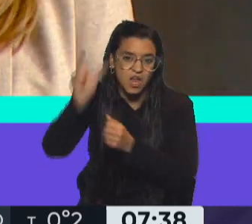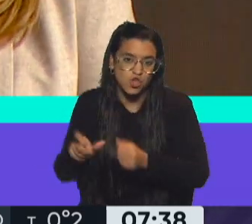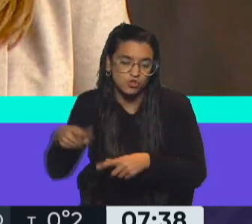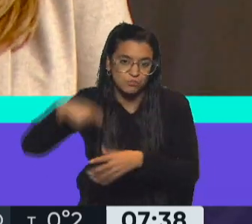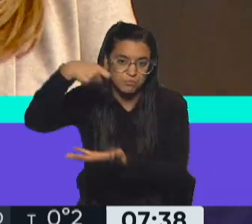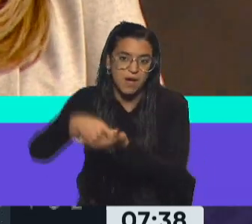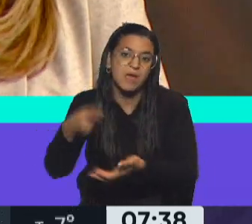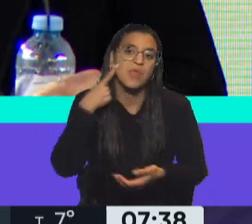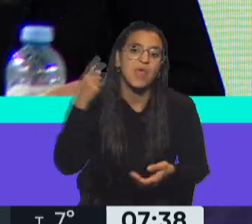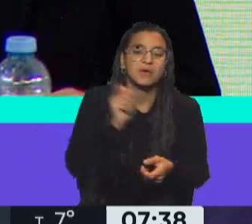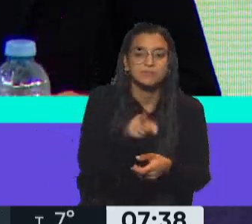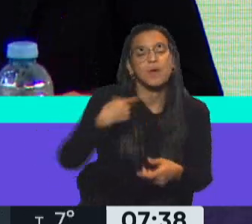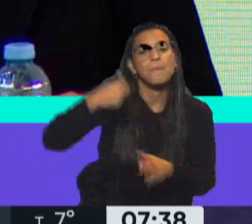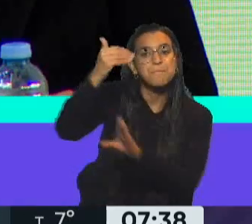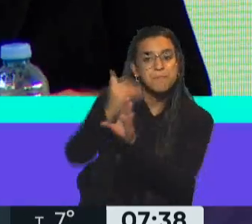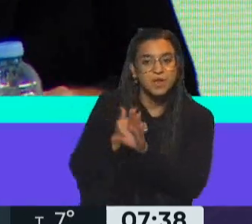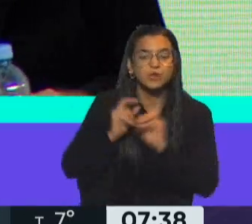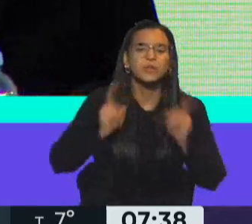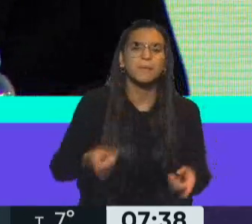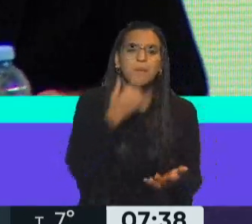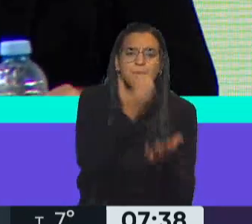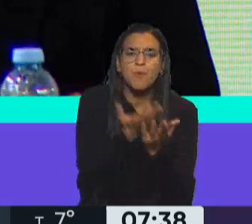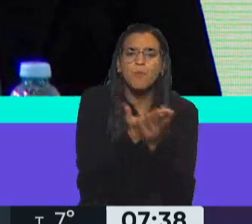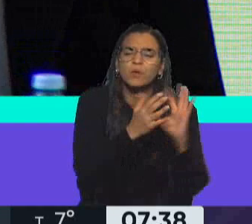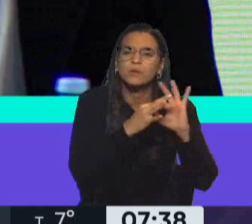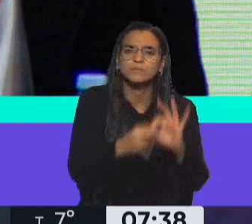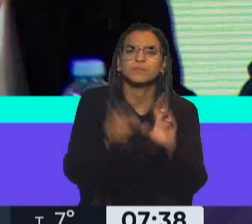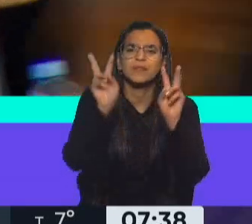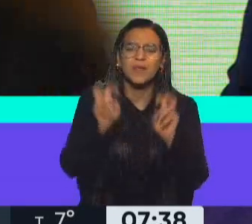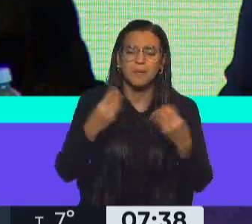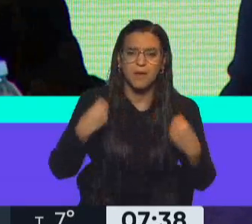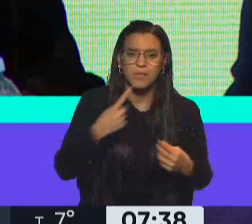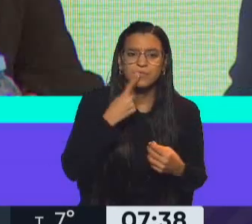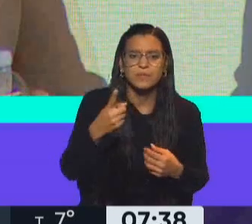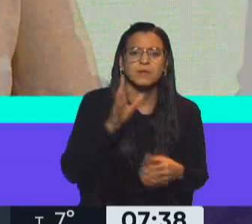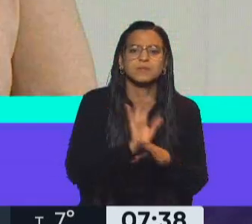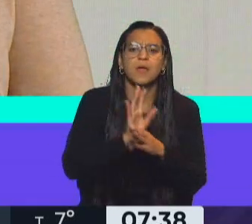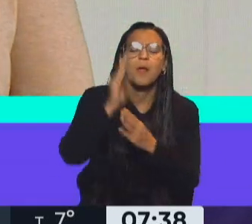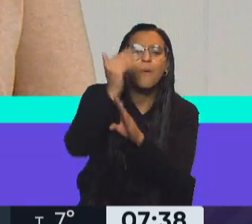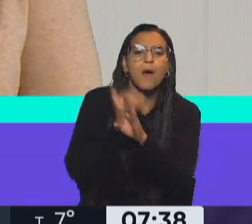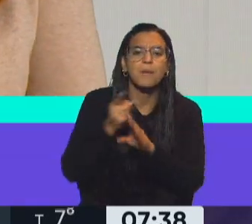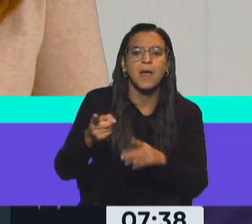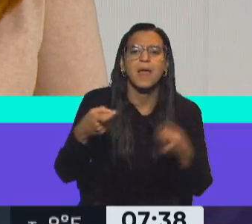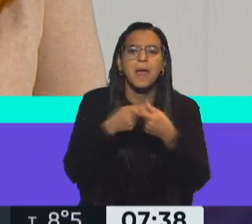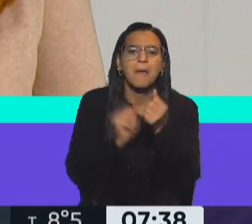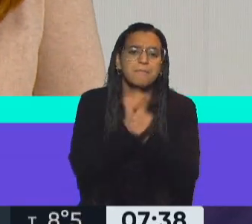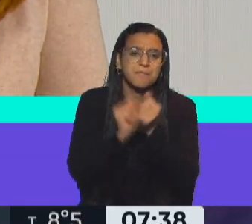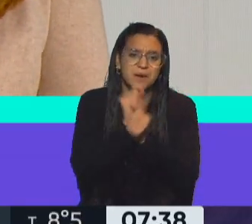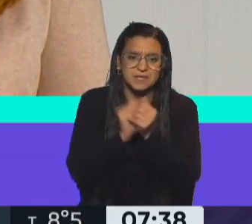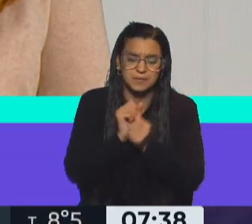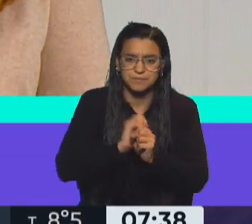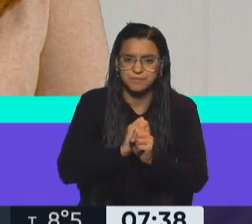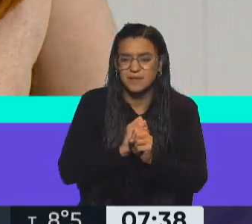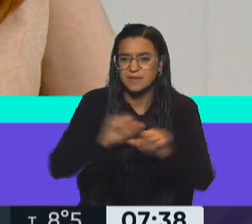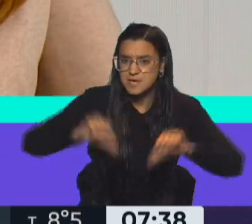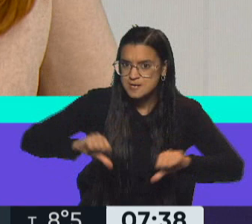es bajarlo. También tiene una propuesta relacionada a este tema que dice de bajárselos para las empresas críticas, y eso ya está